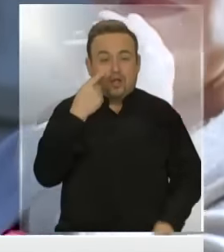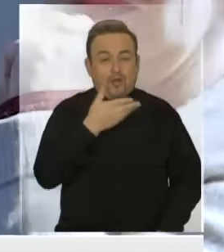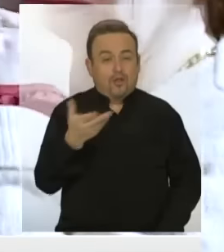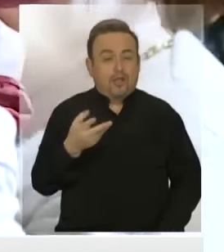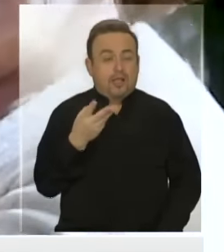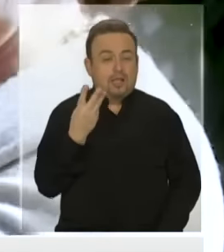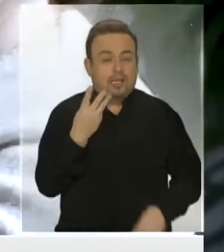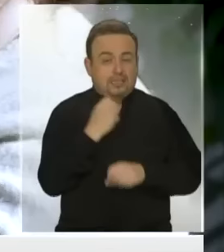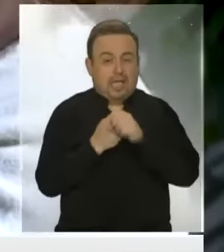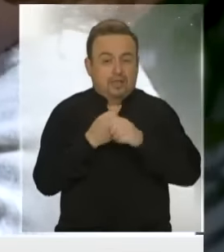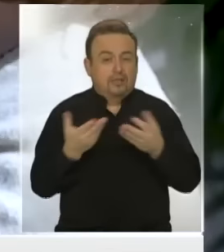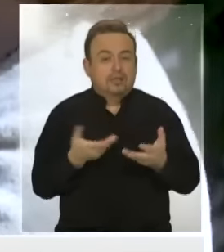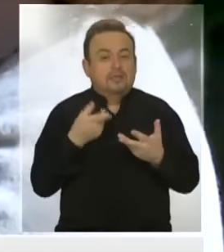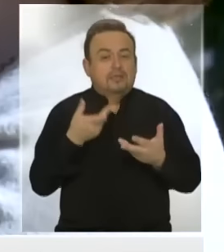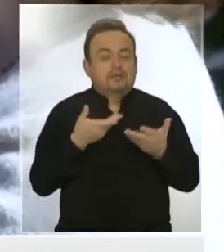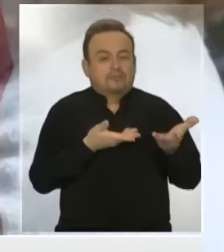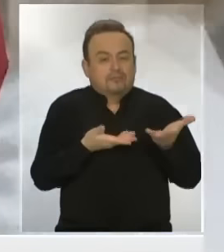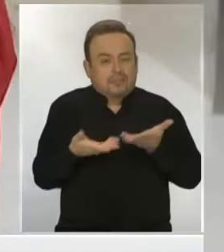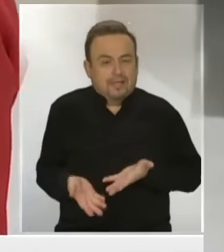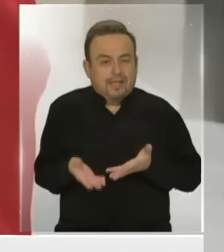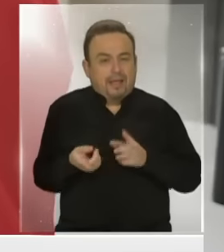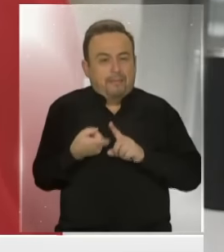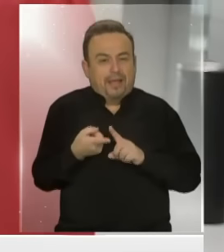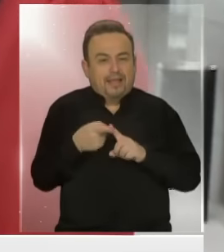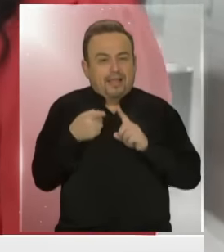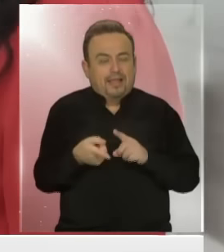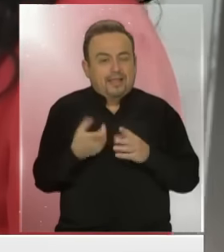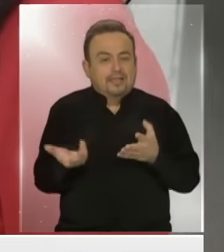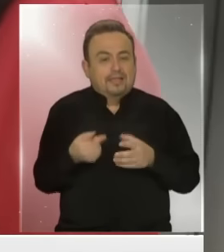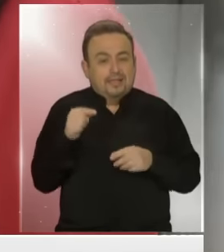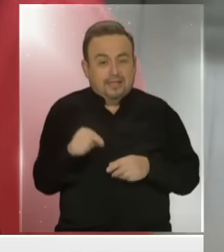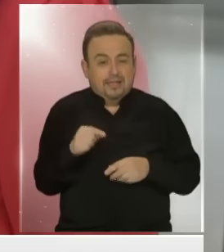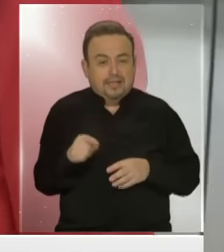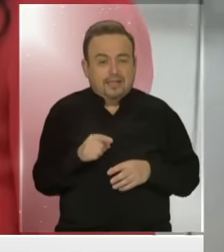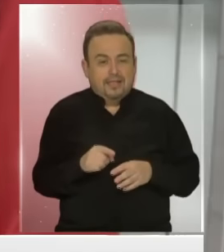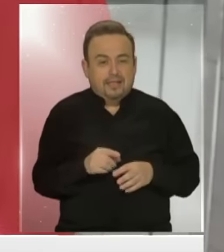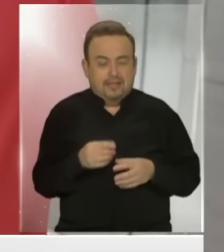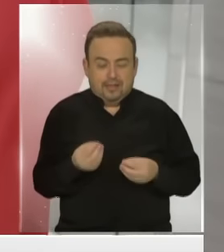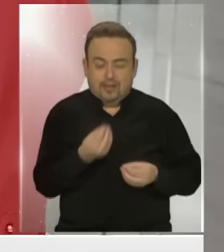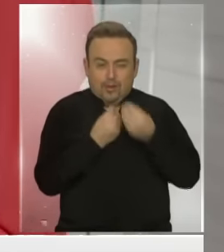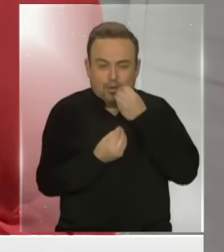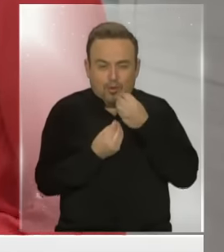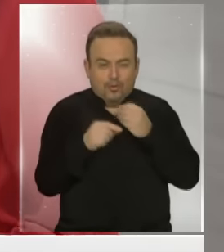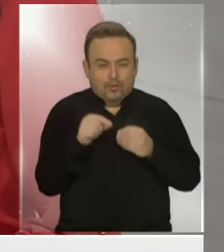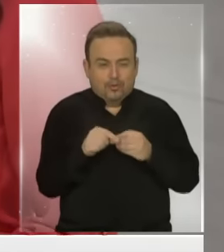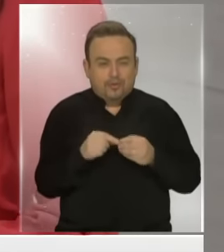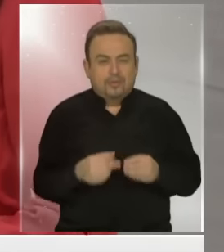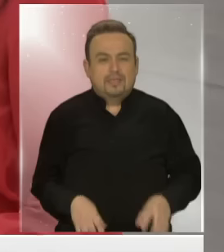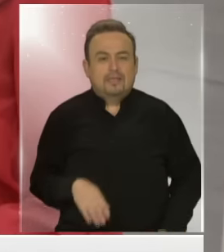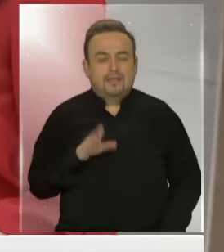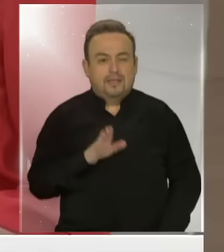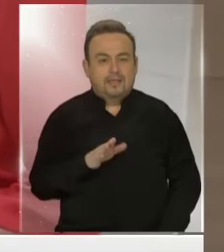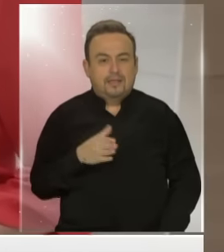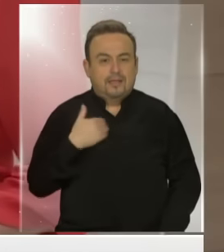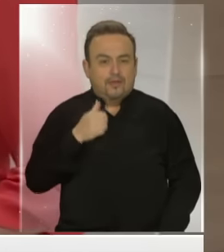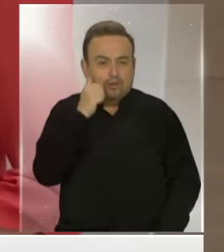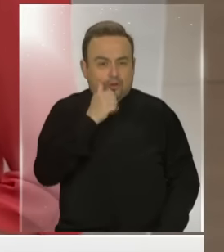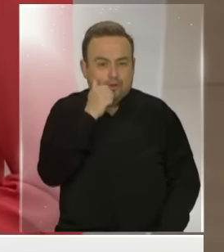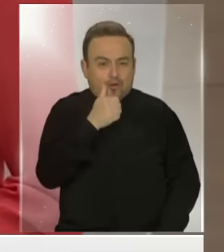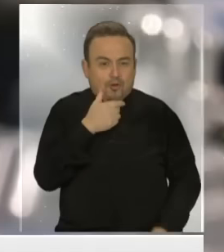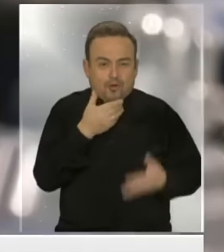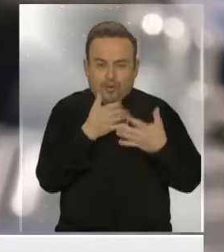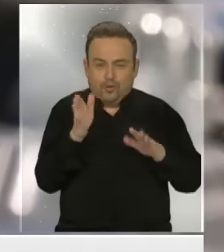hace 3 años cuando le invitamos a participar de nuestra sección Superalimentos. En mi diario vivir,